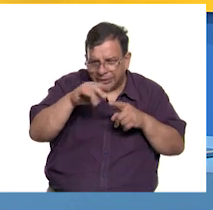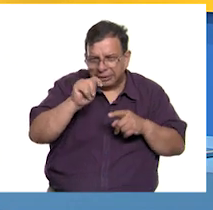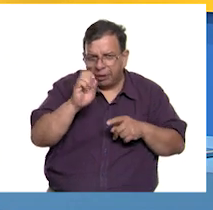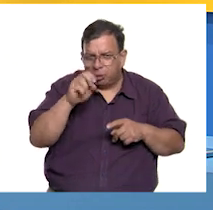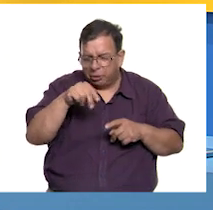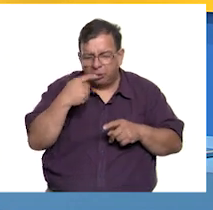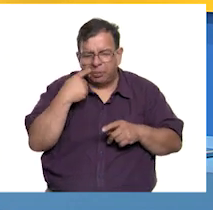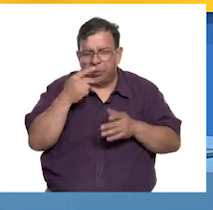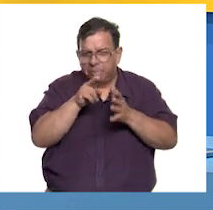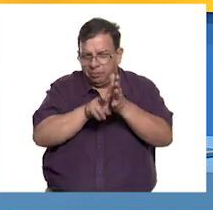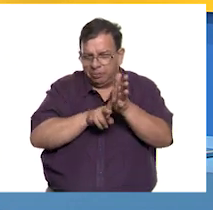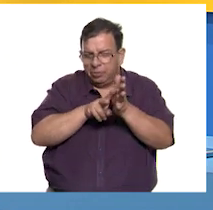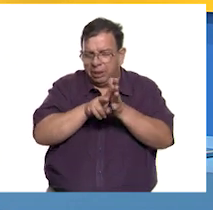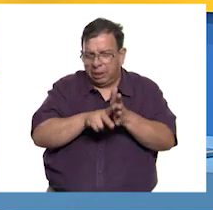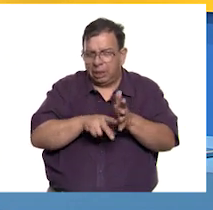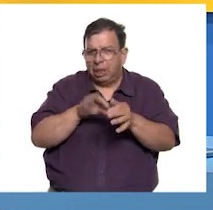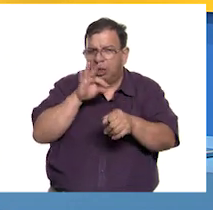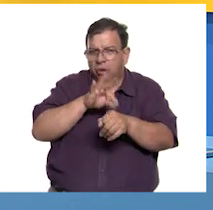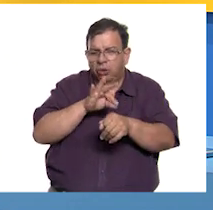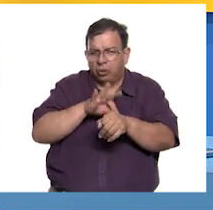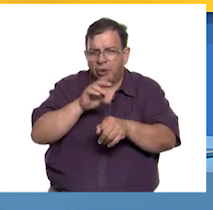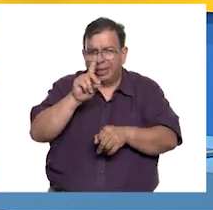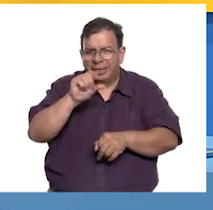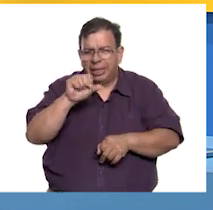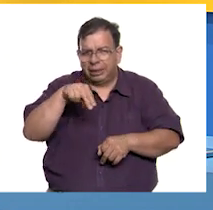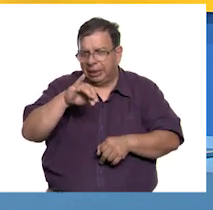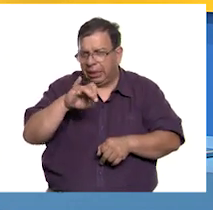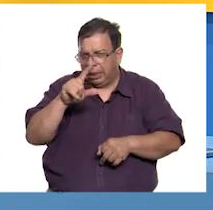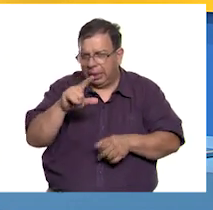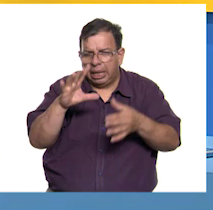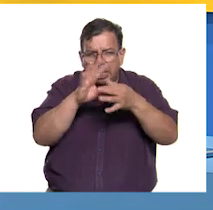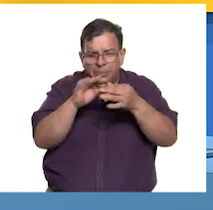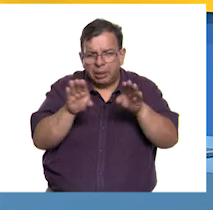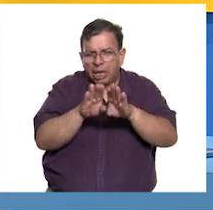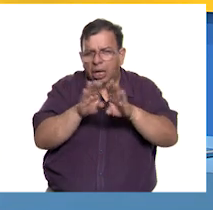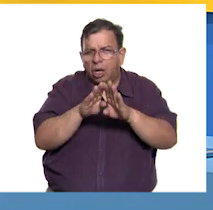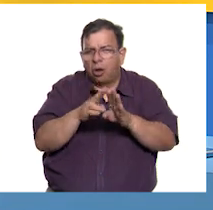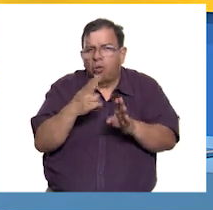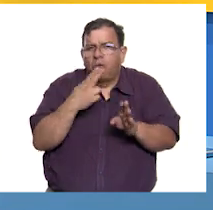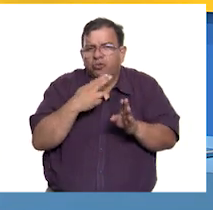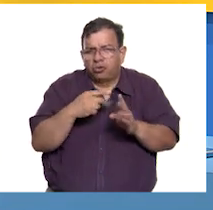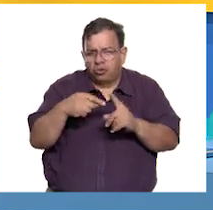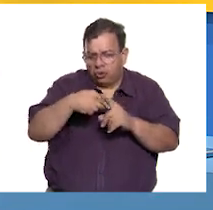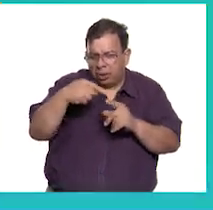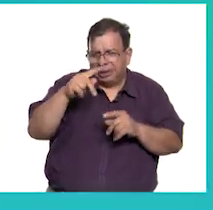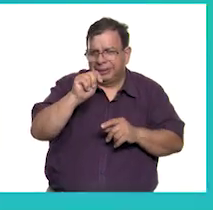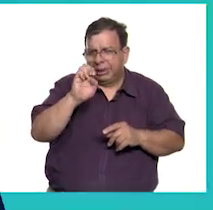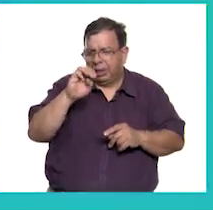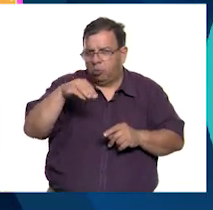vamos a ver el video en el que la doctora Daniela Franco nos comenta cómo funcionan algunos termómetros.